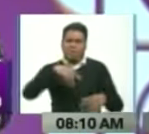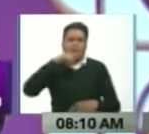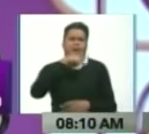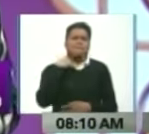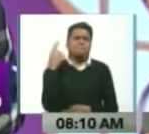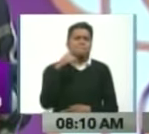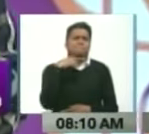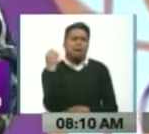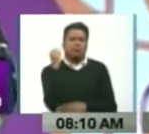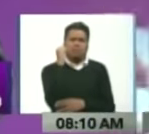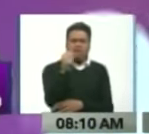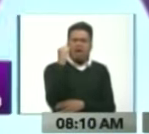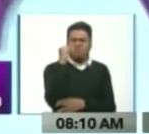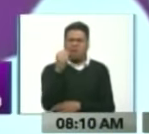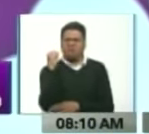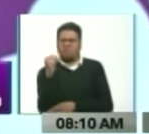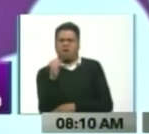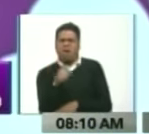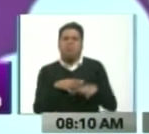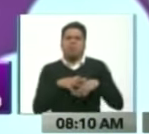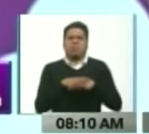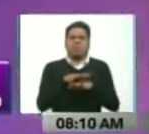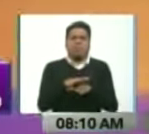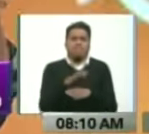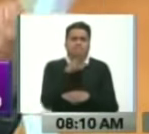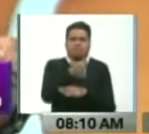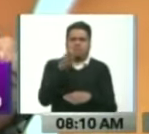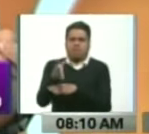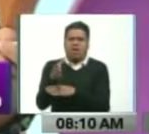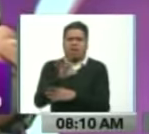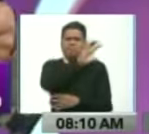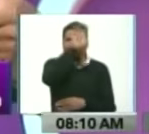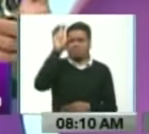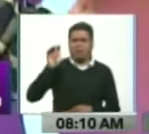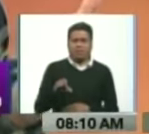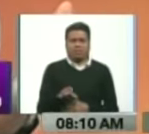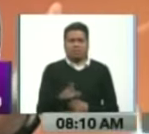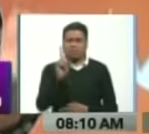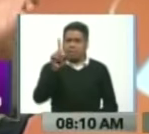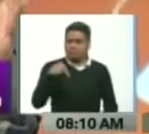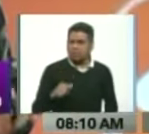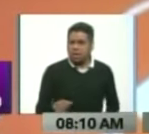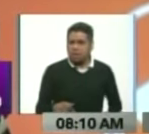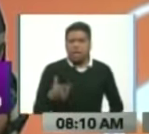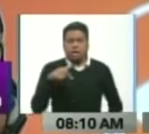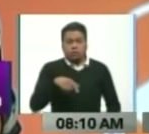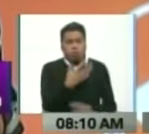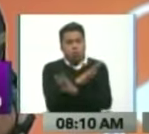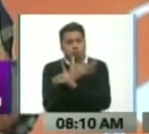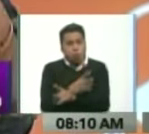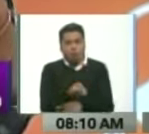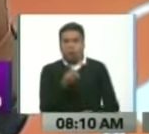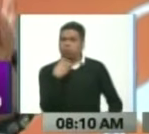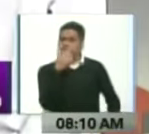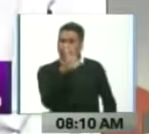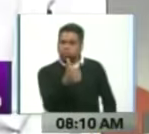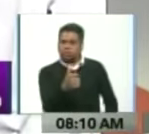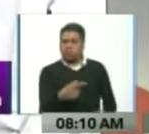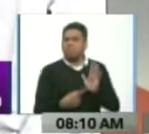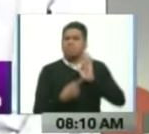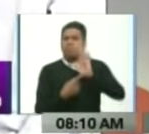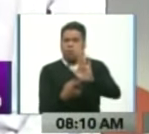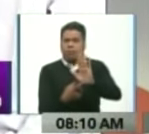para matar personas, para invadir naciones inclusive. Bueno, estos jóvenes crearon un juego Super Bolívar que muestra a nuestros